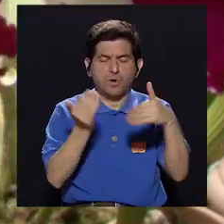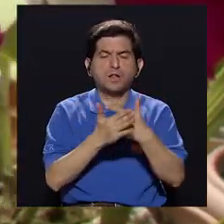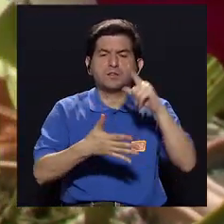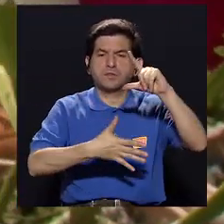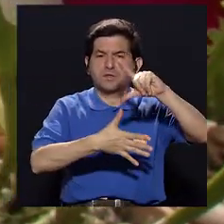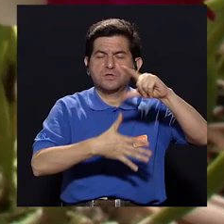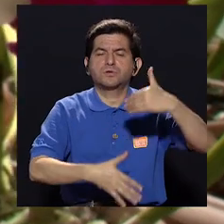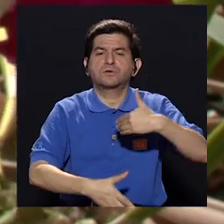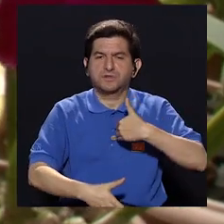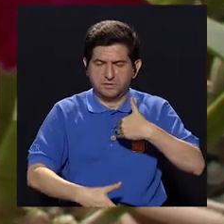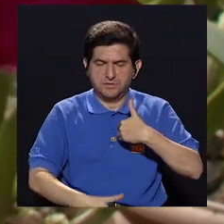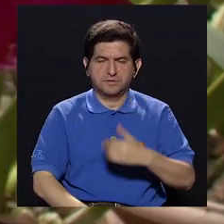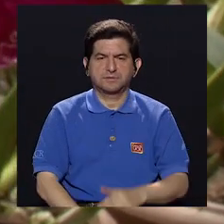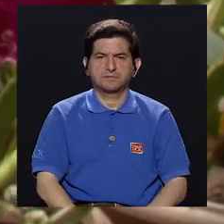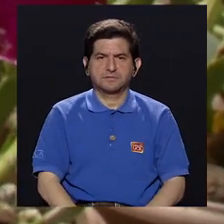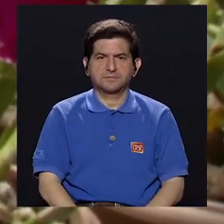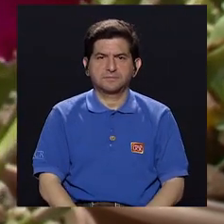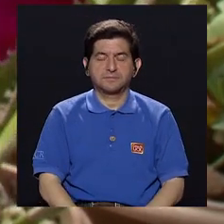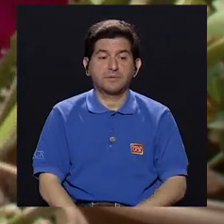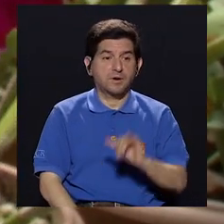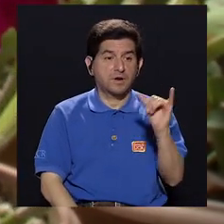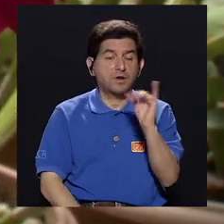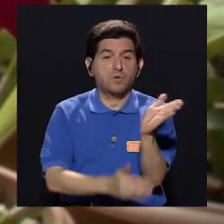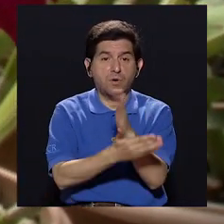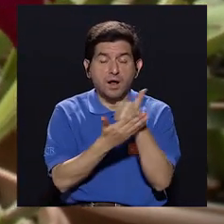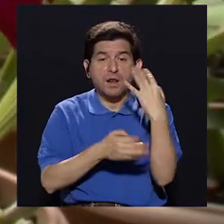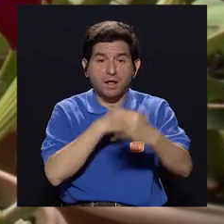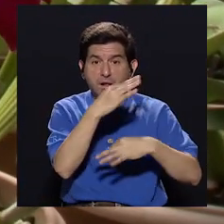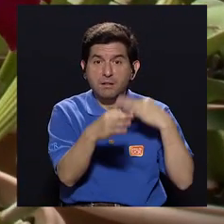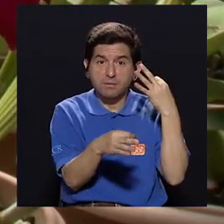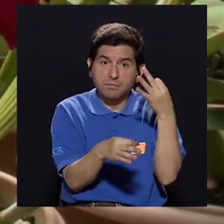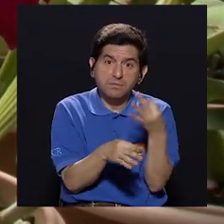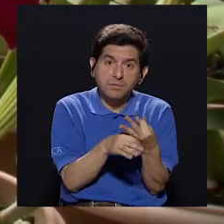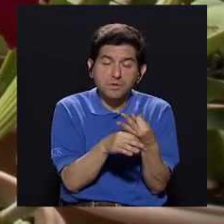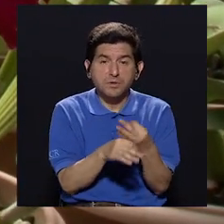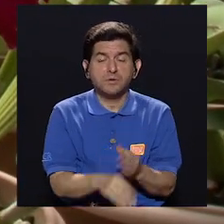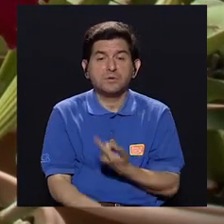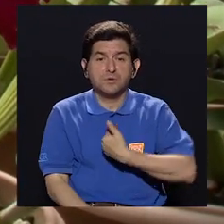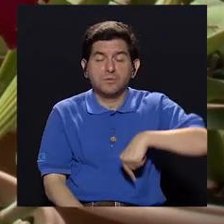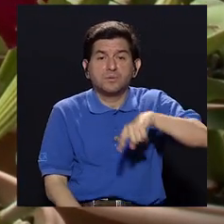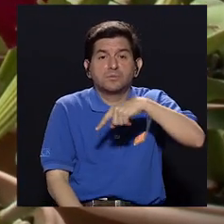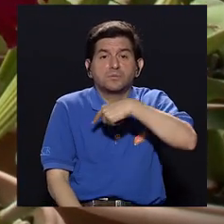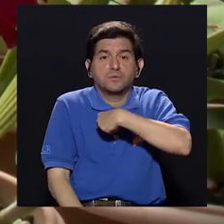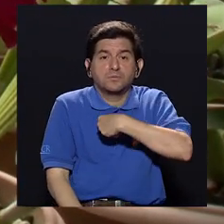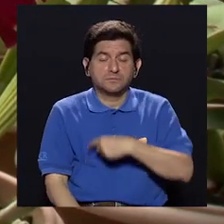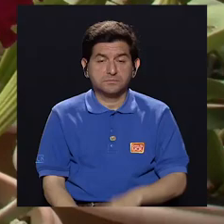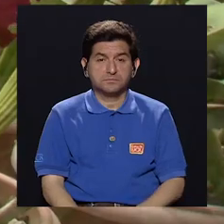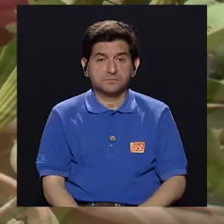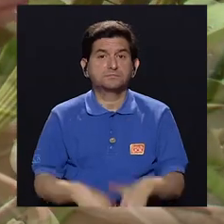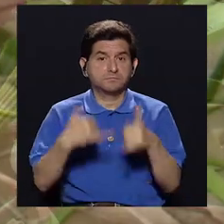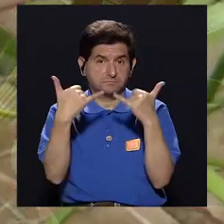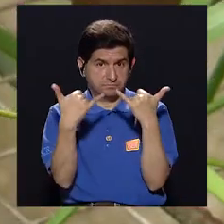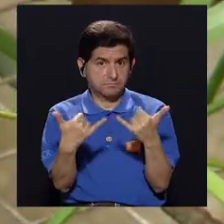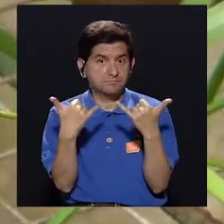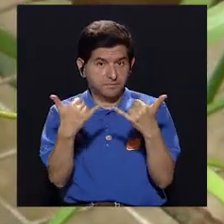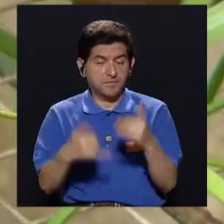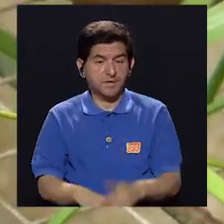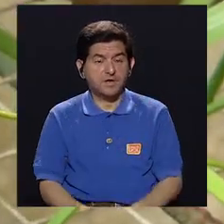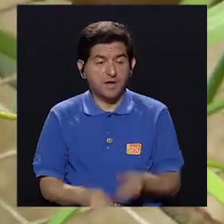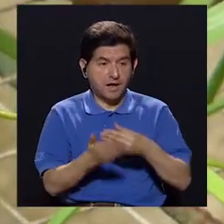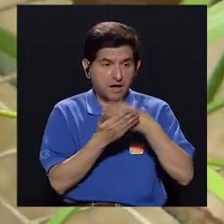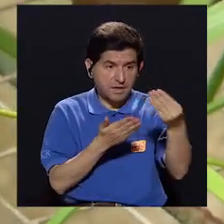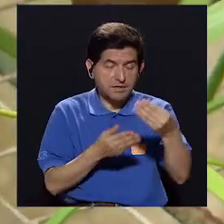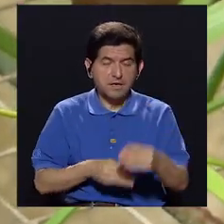América Latina y inclusive hay algunas especies que que hemos hecho que hemos logrado adquirir